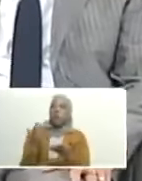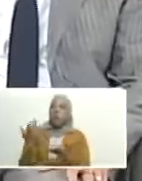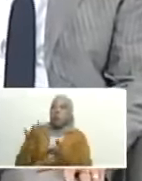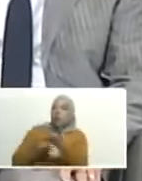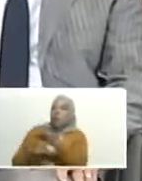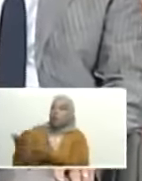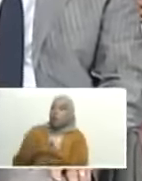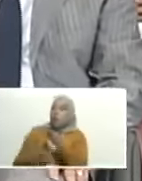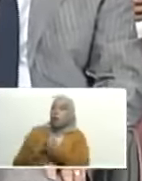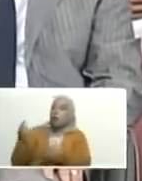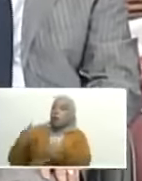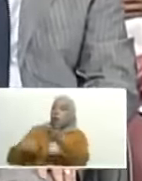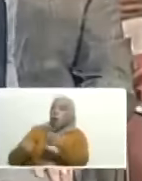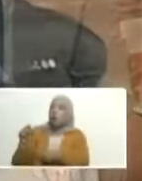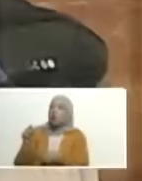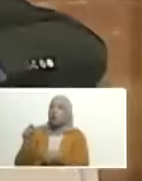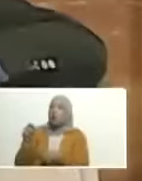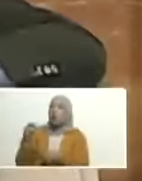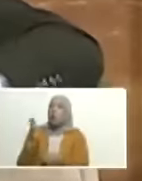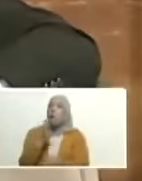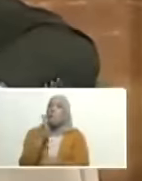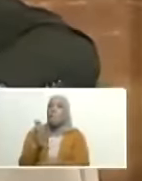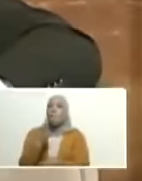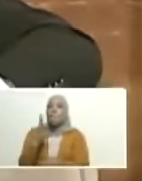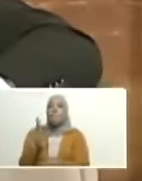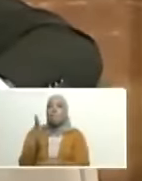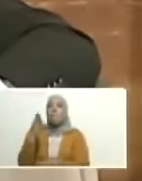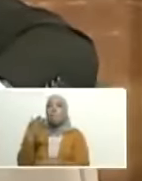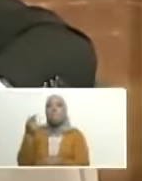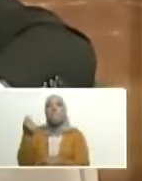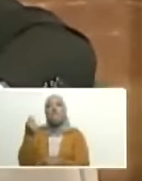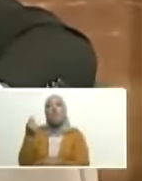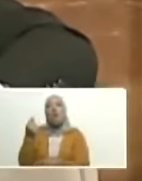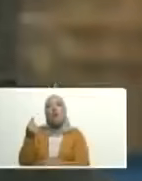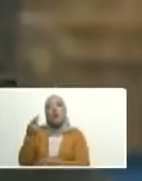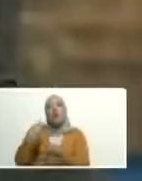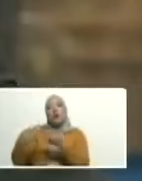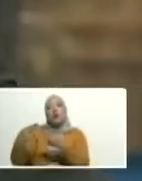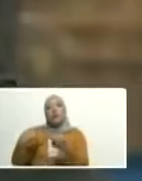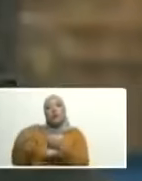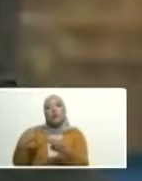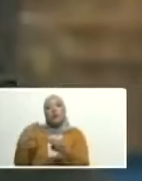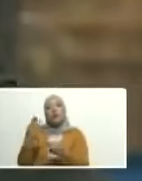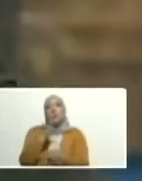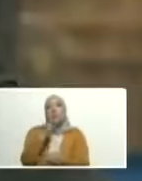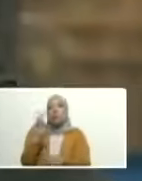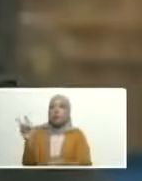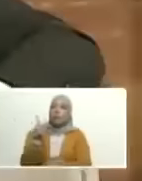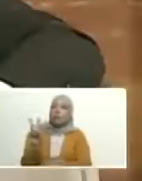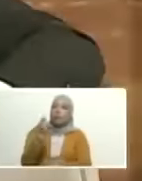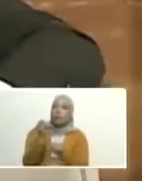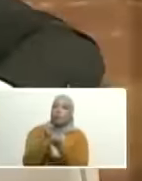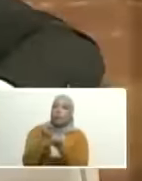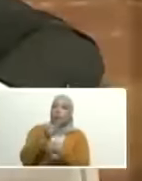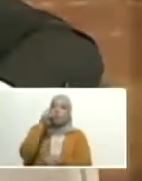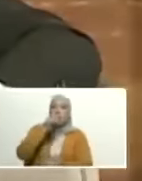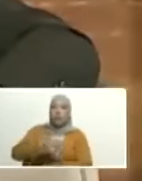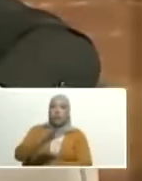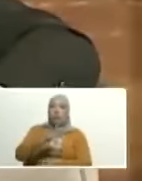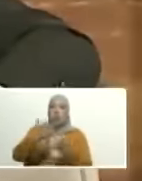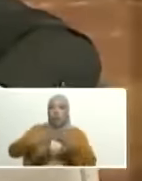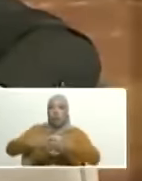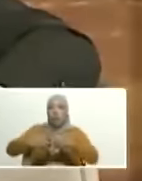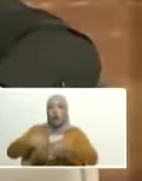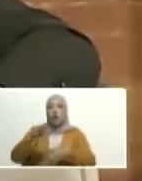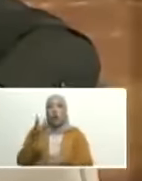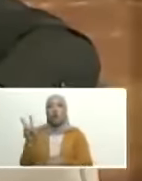intercambio, compra y venta de bonos y de relaciones y transacciones de Venezuela con los propietarios de bonos